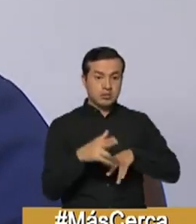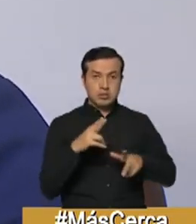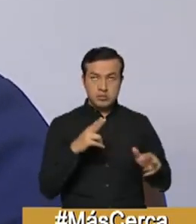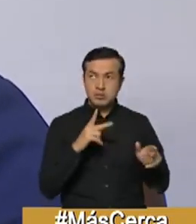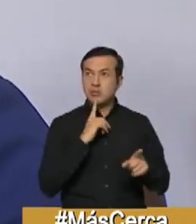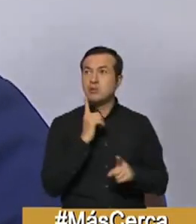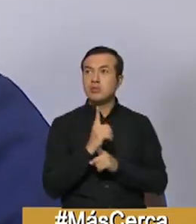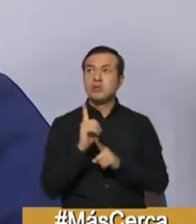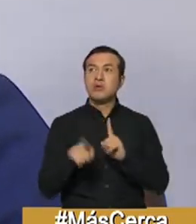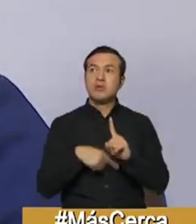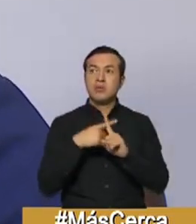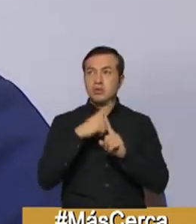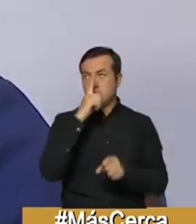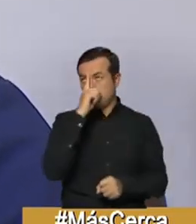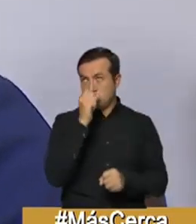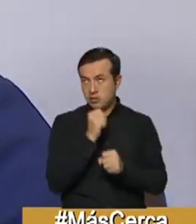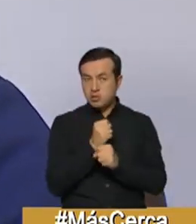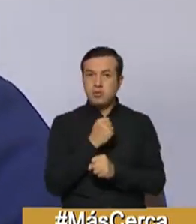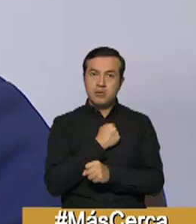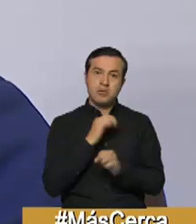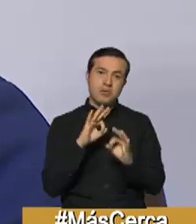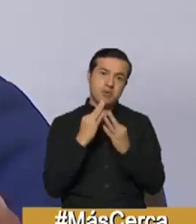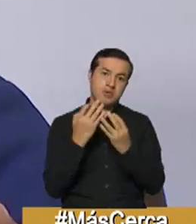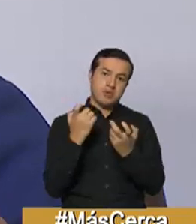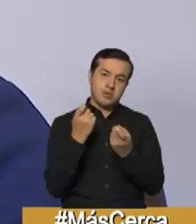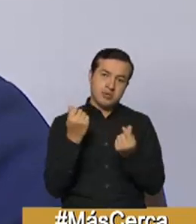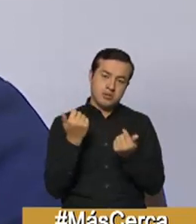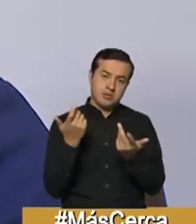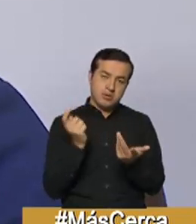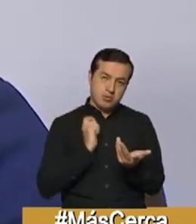también trabajamos, tenemos familia y necesitamos también